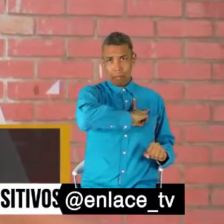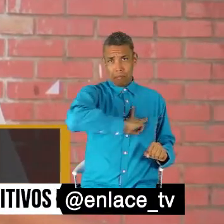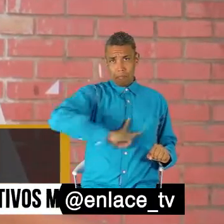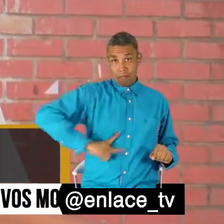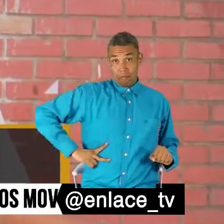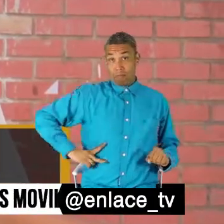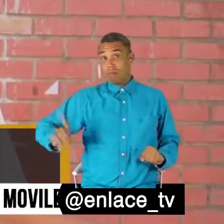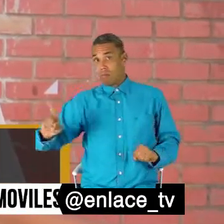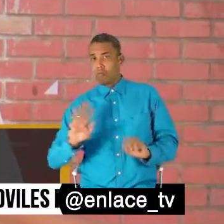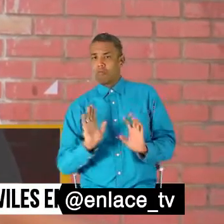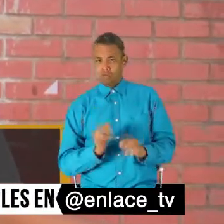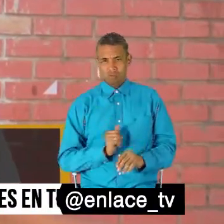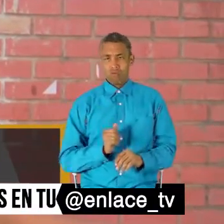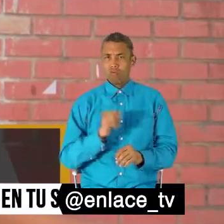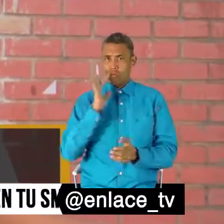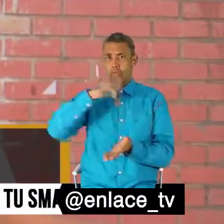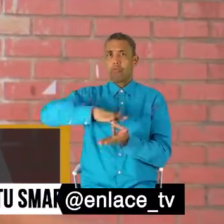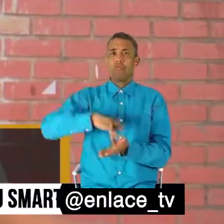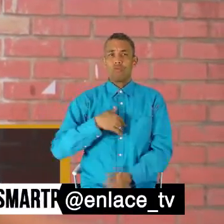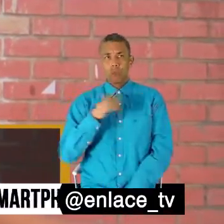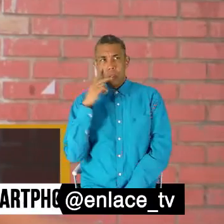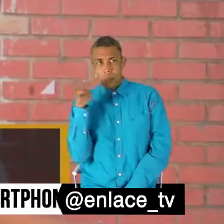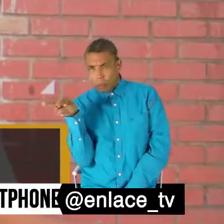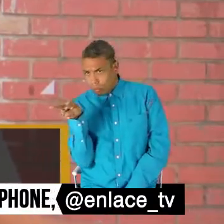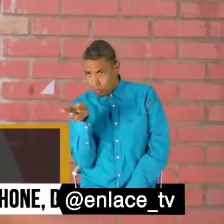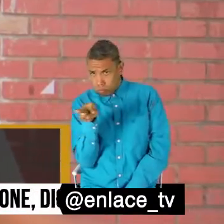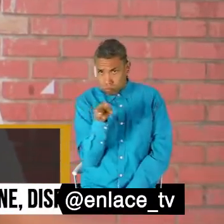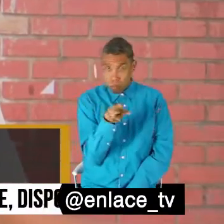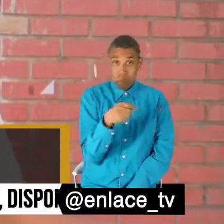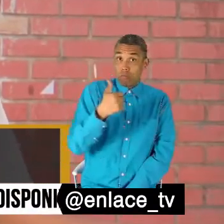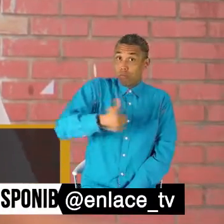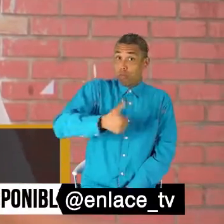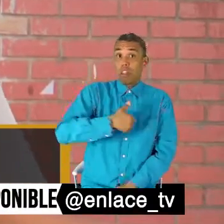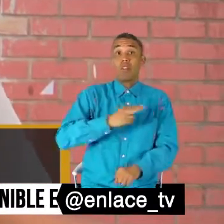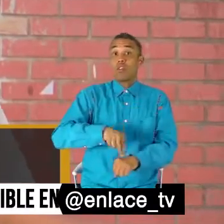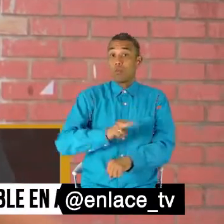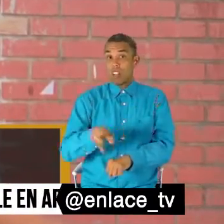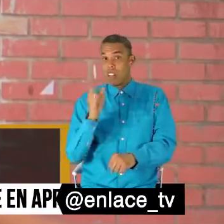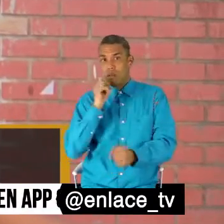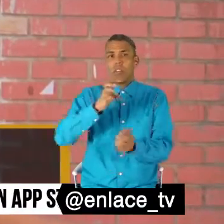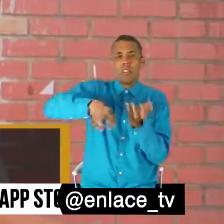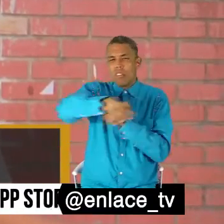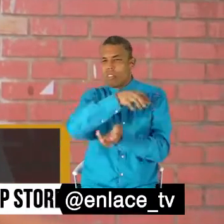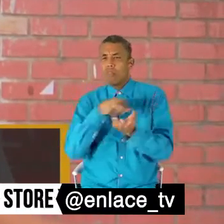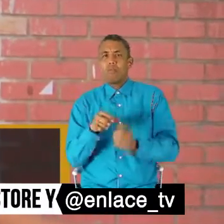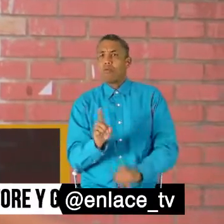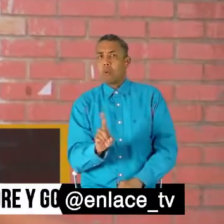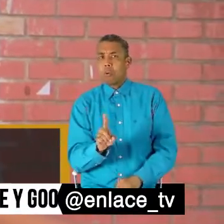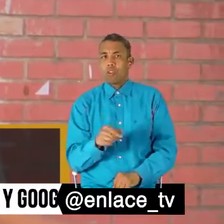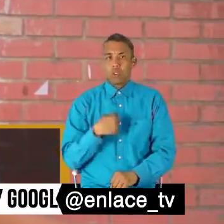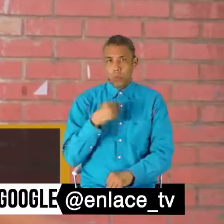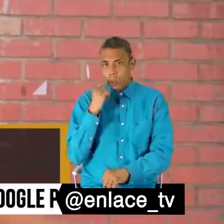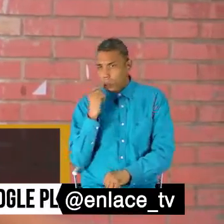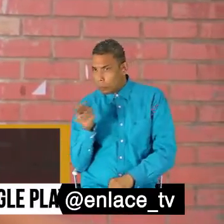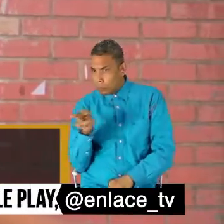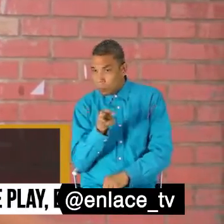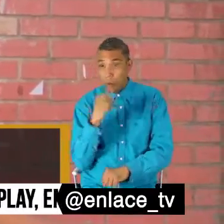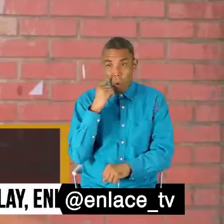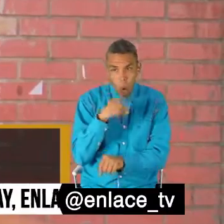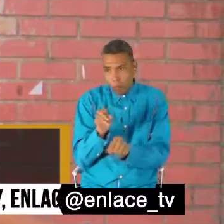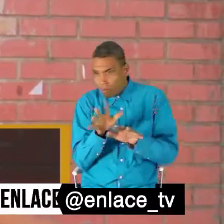lugar, yo me vigilé y todo estuvo marchando bien, no hubo ningún inconveniente, no hubieron